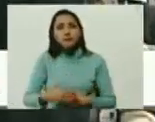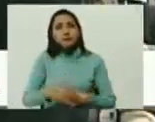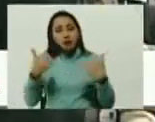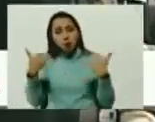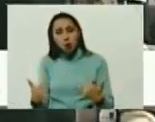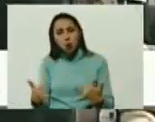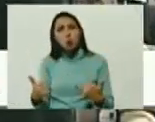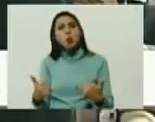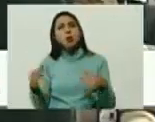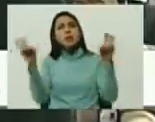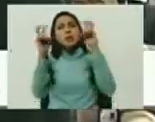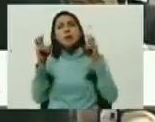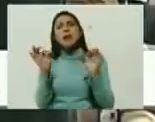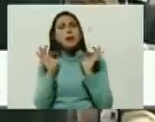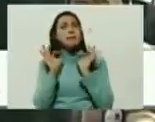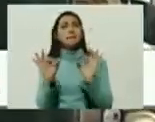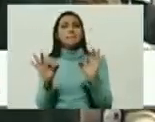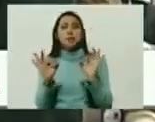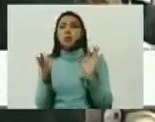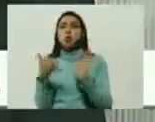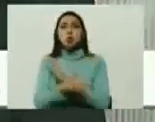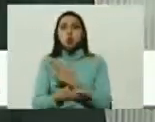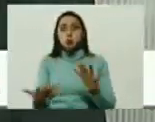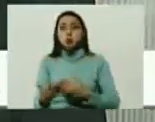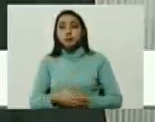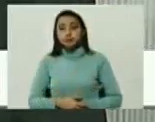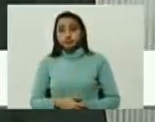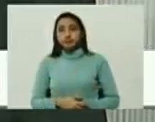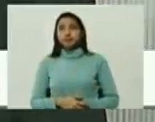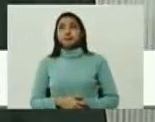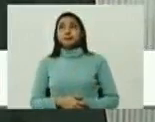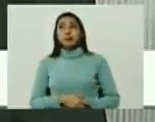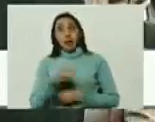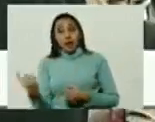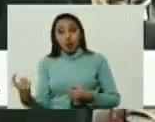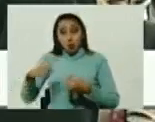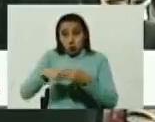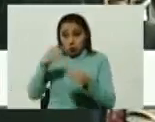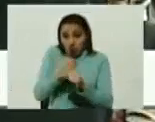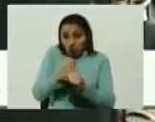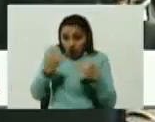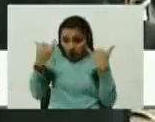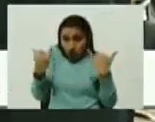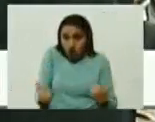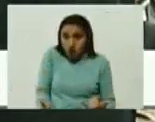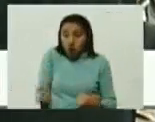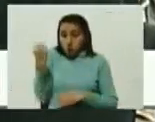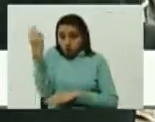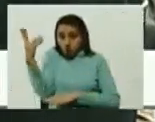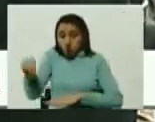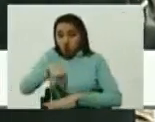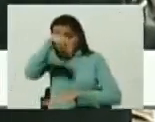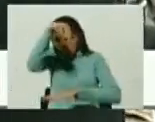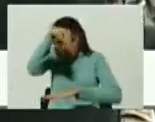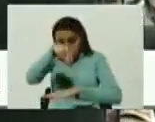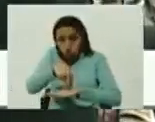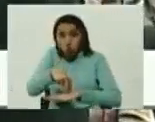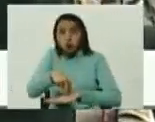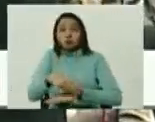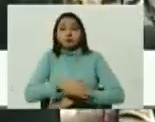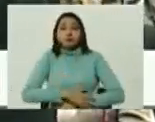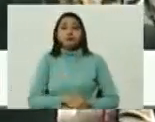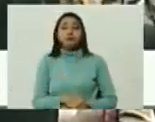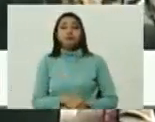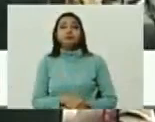punto especial que ha sido incluido dentro del orden del día de la sesión plenaria de hoy con